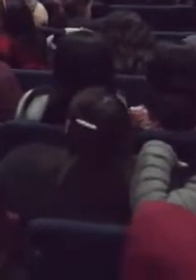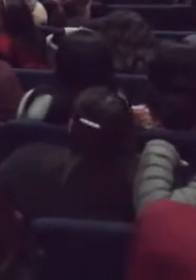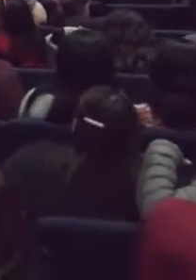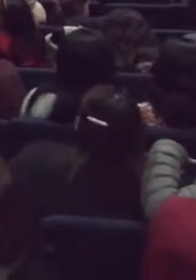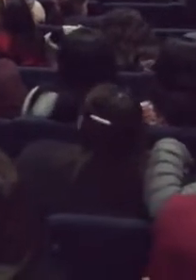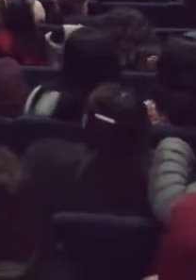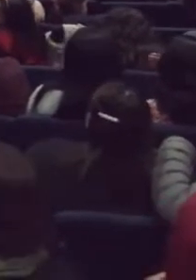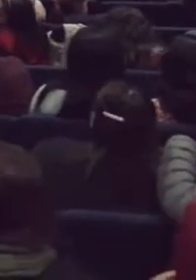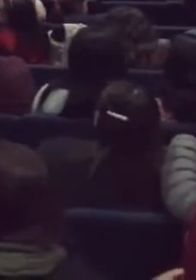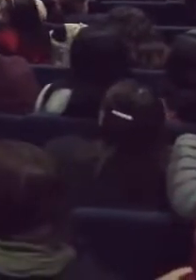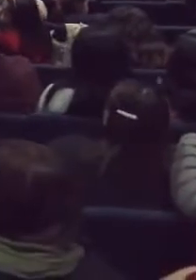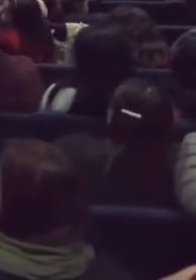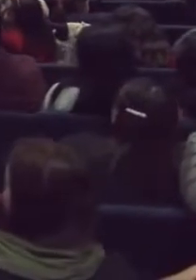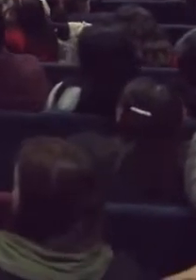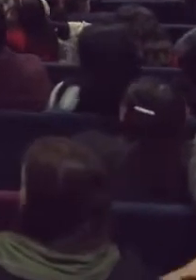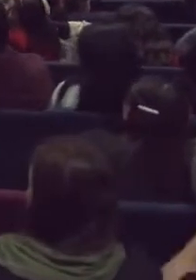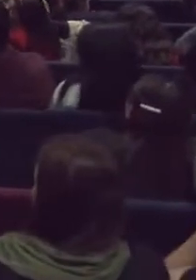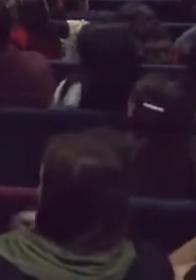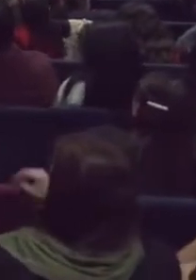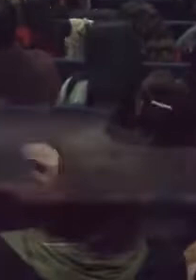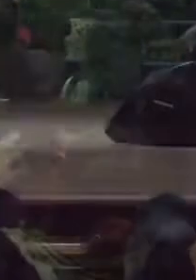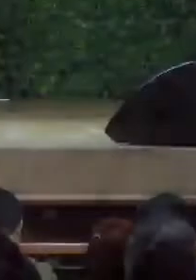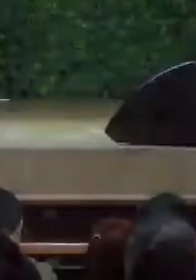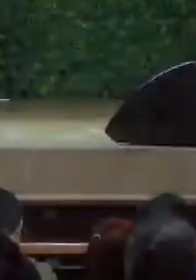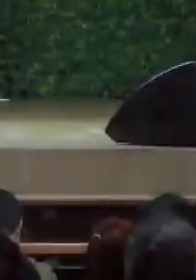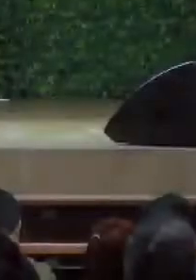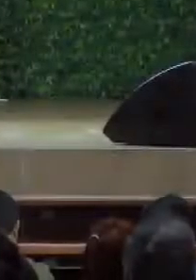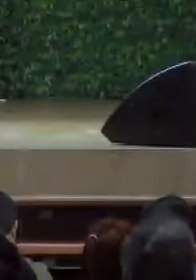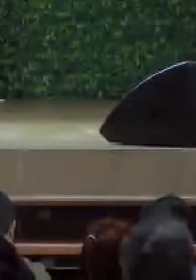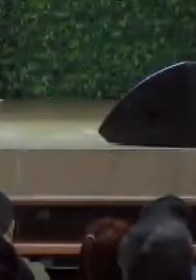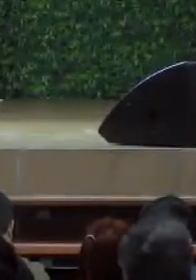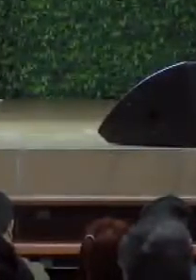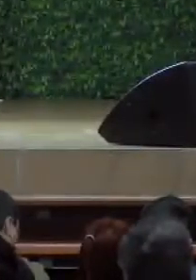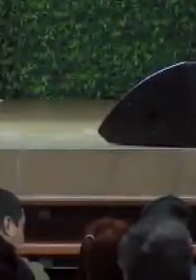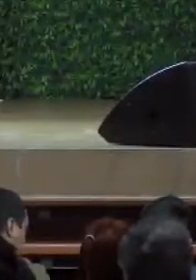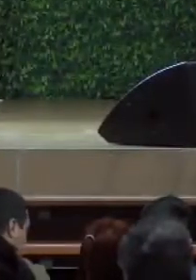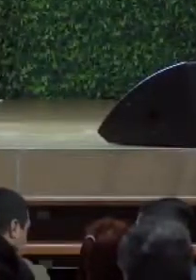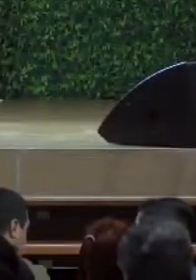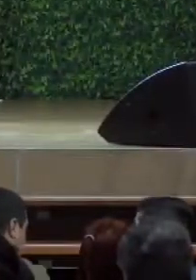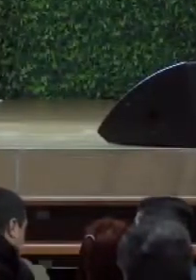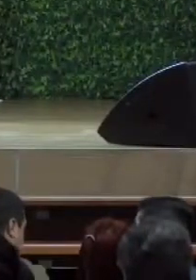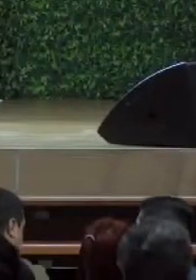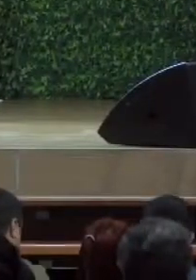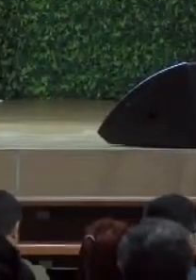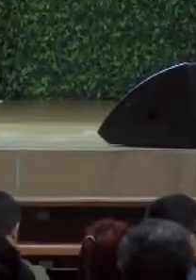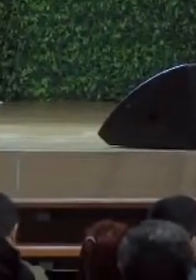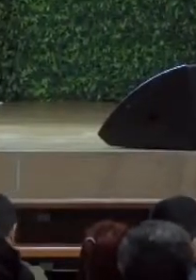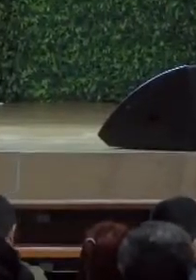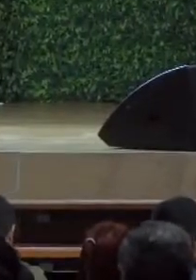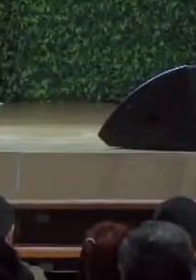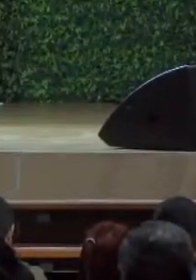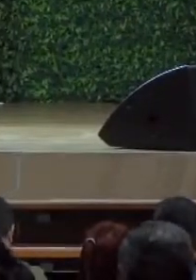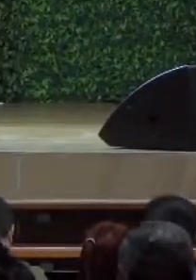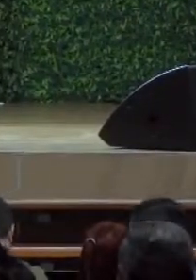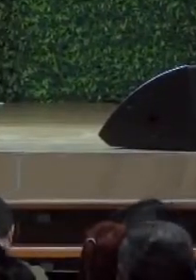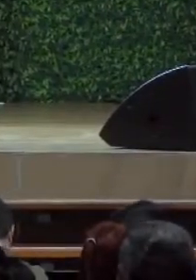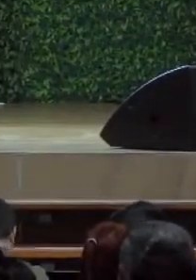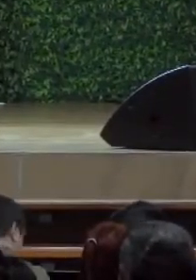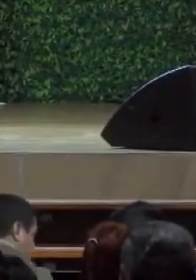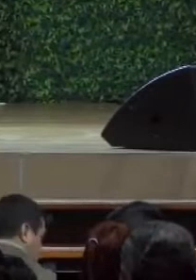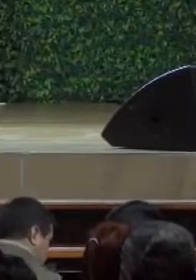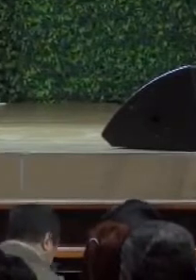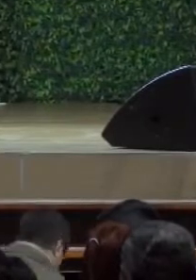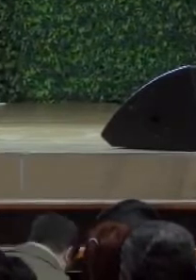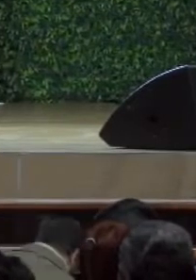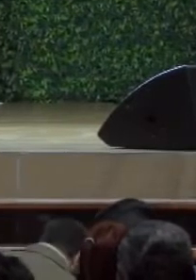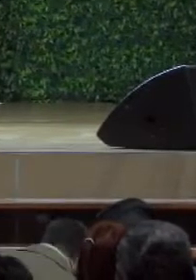de Santa Cena yo estuve predicándole a ustedes de las hazañas del pan, y yo les dije y les insisto que